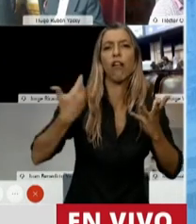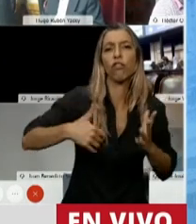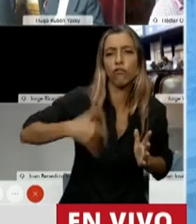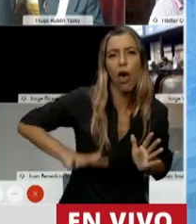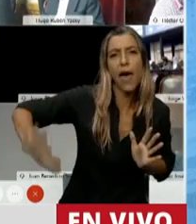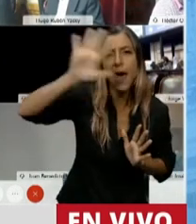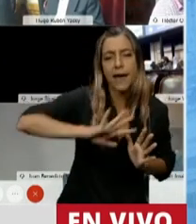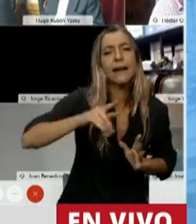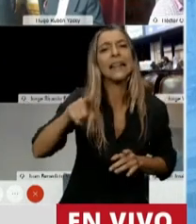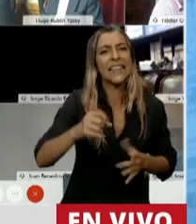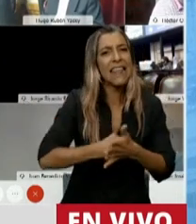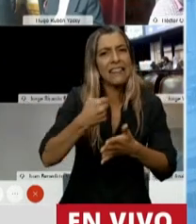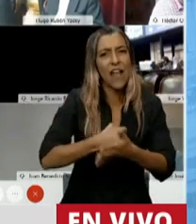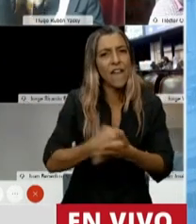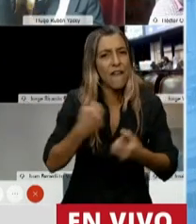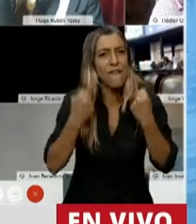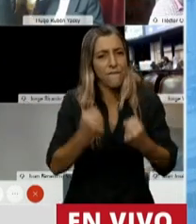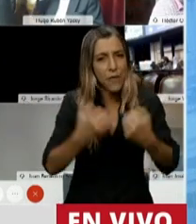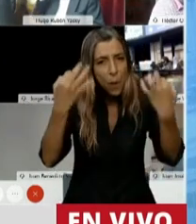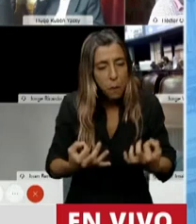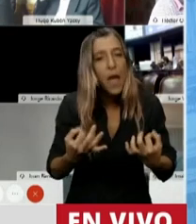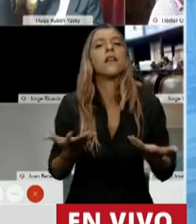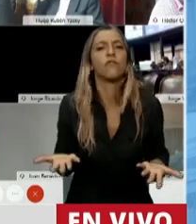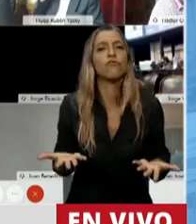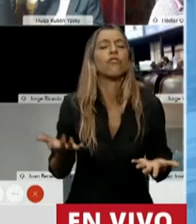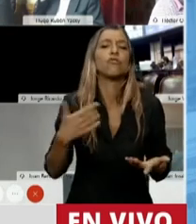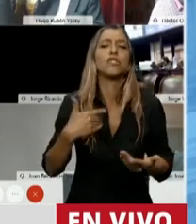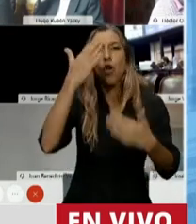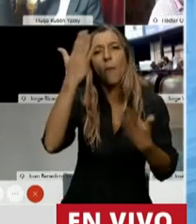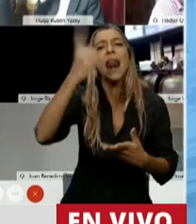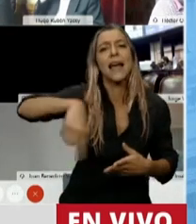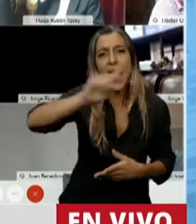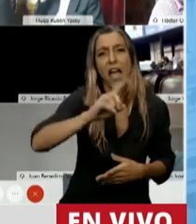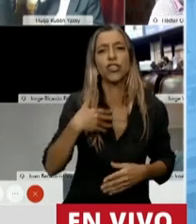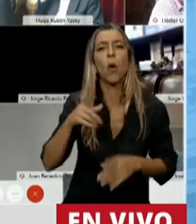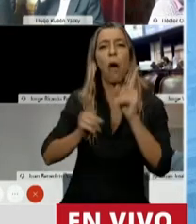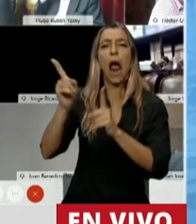su vida, no merecen el insulto que ha tenido la